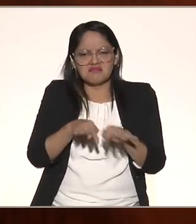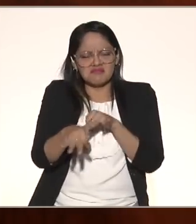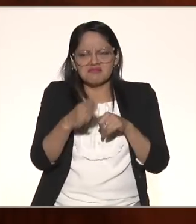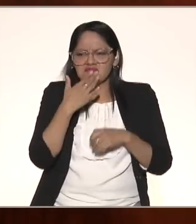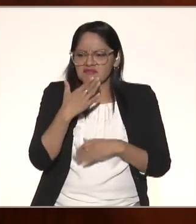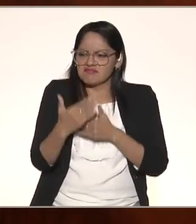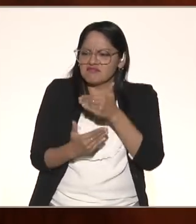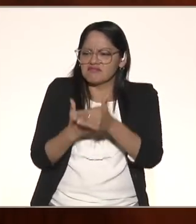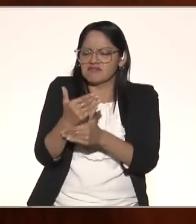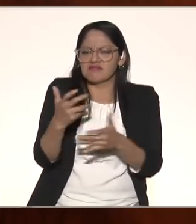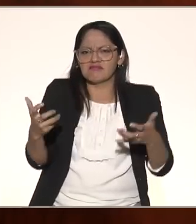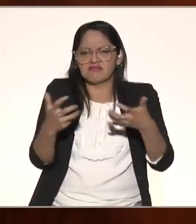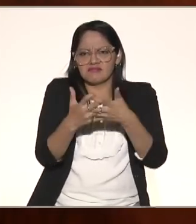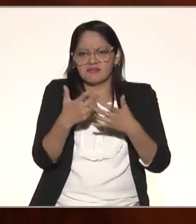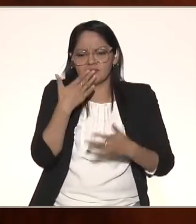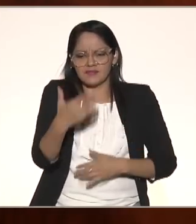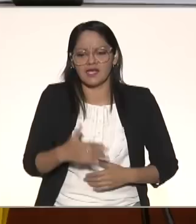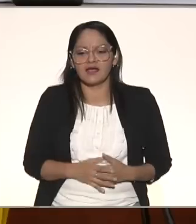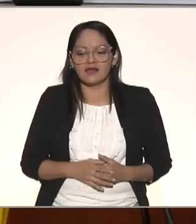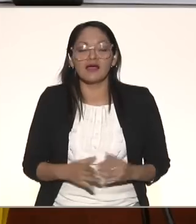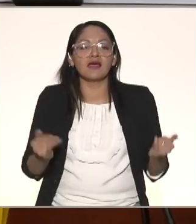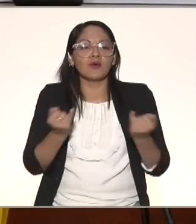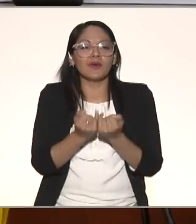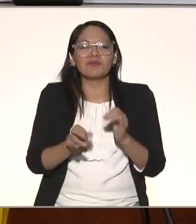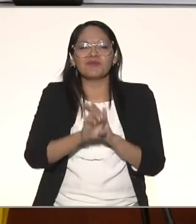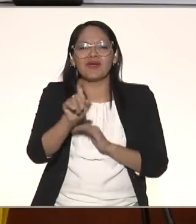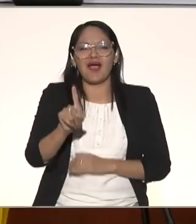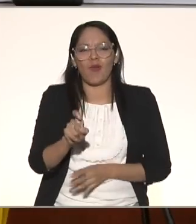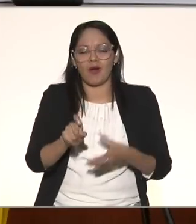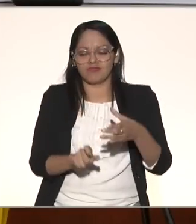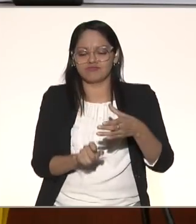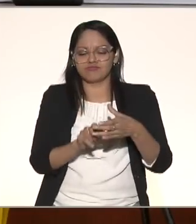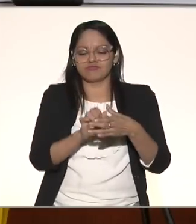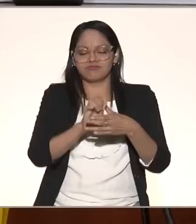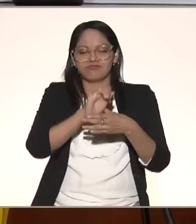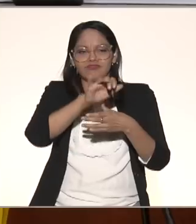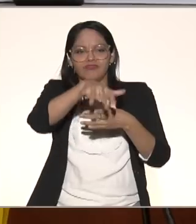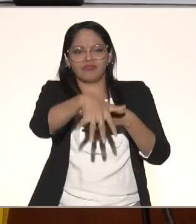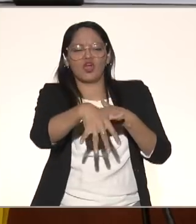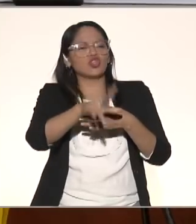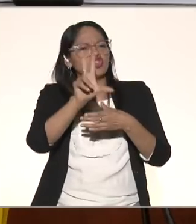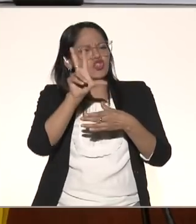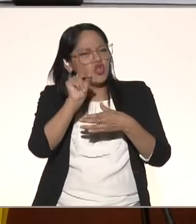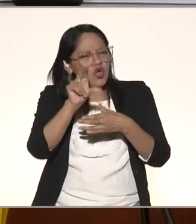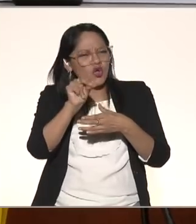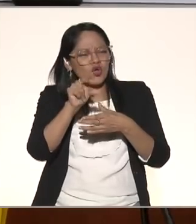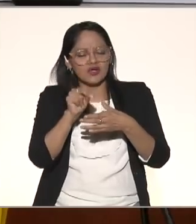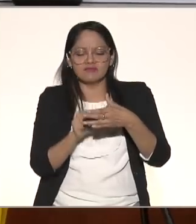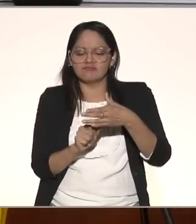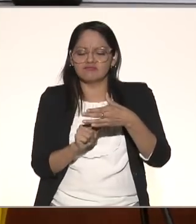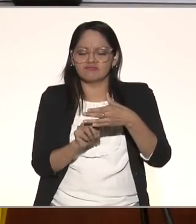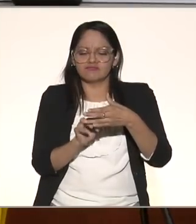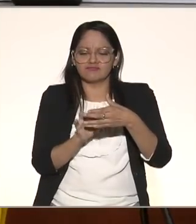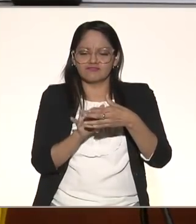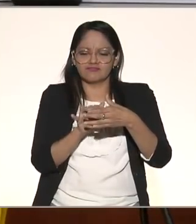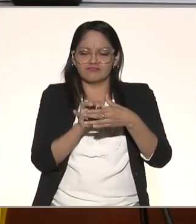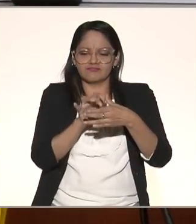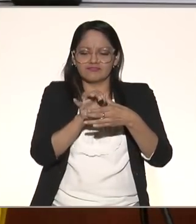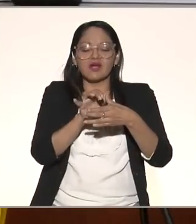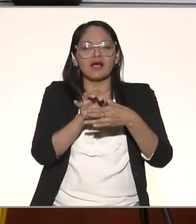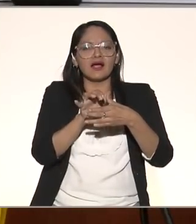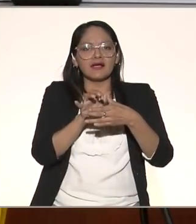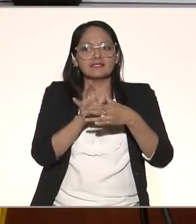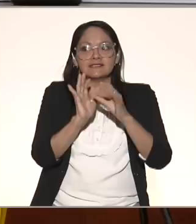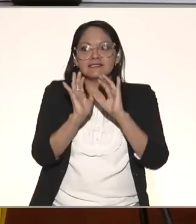adecuando. Y no dejar que se desparrame el agua en el vaso, ¿no? Porque como que siempre esperamos hasta el último momento y